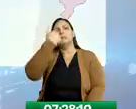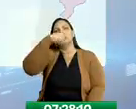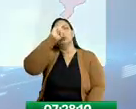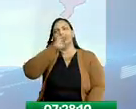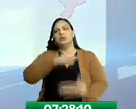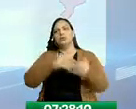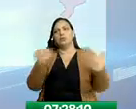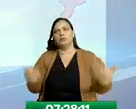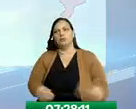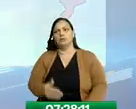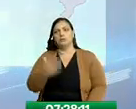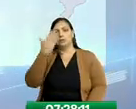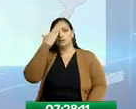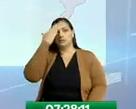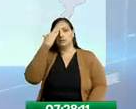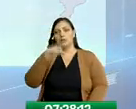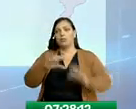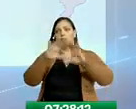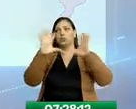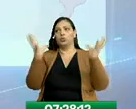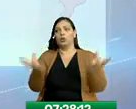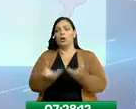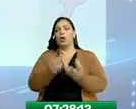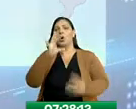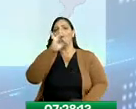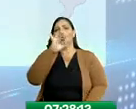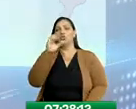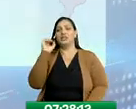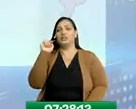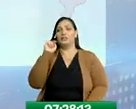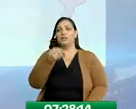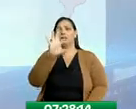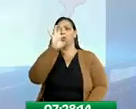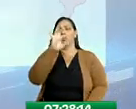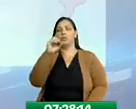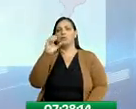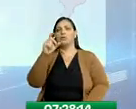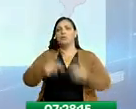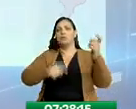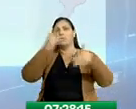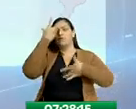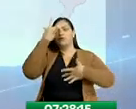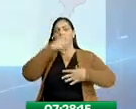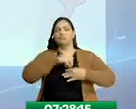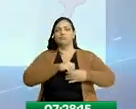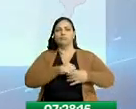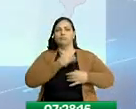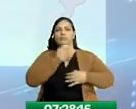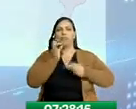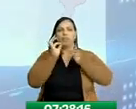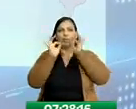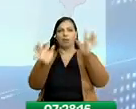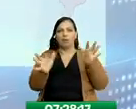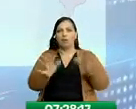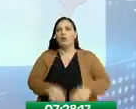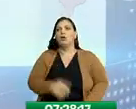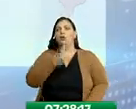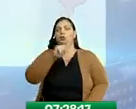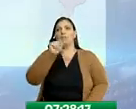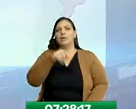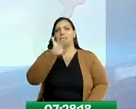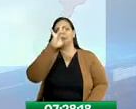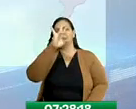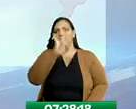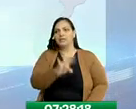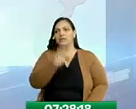nivel mundial son 80.980 casos confirmados, 2.762 personas fallecidas por el coronavirus